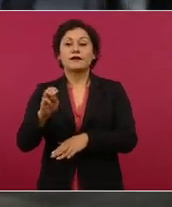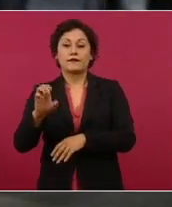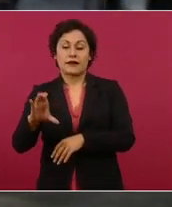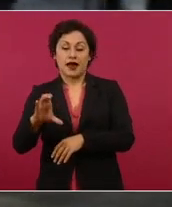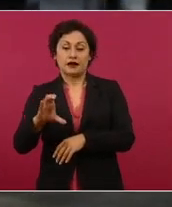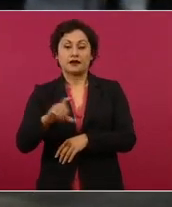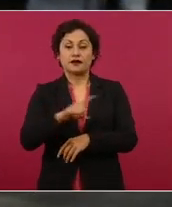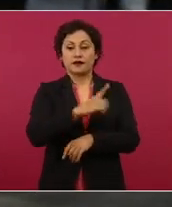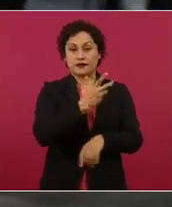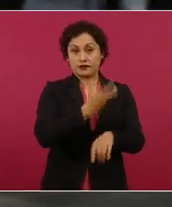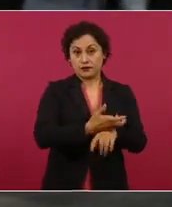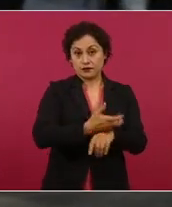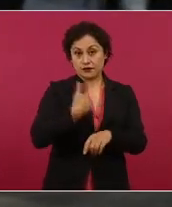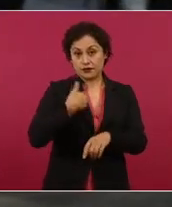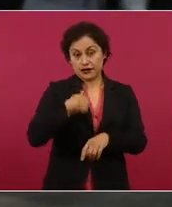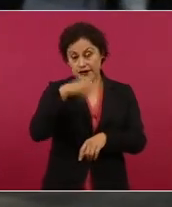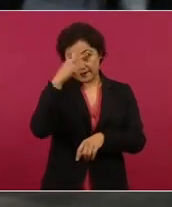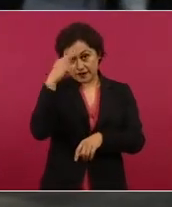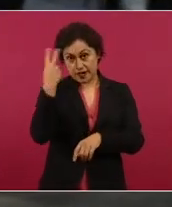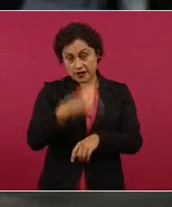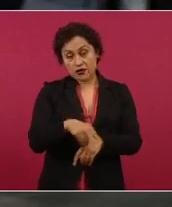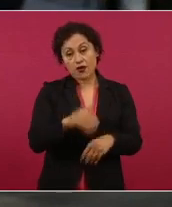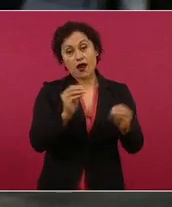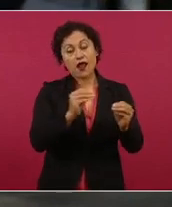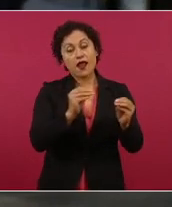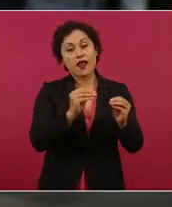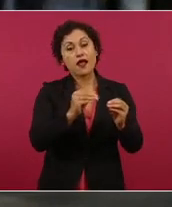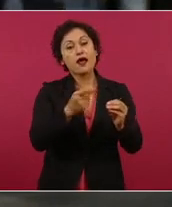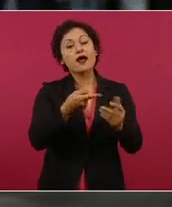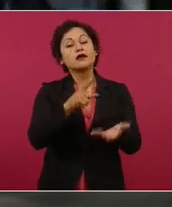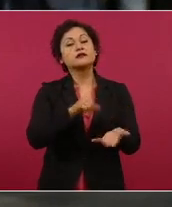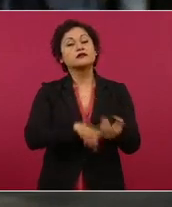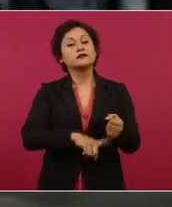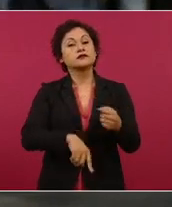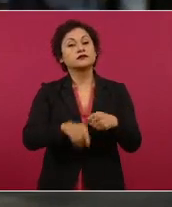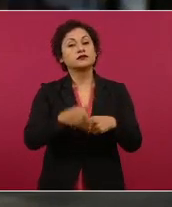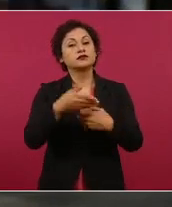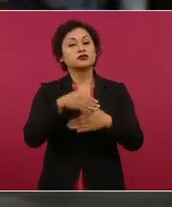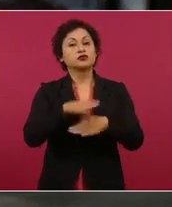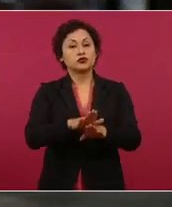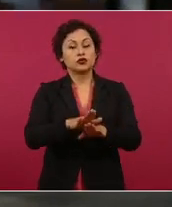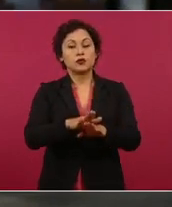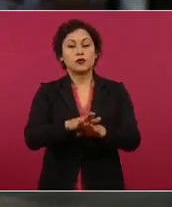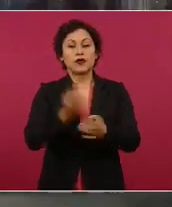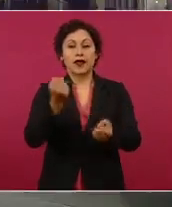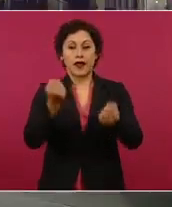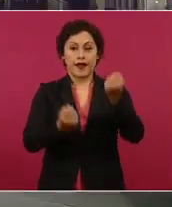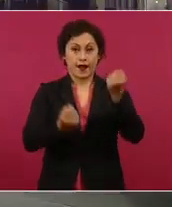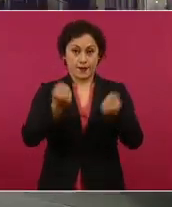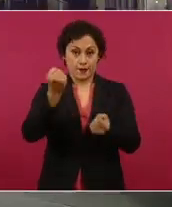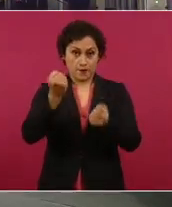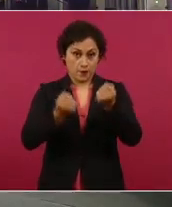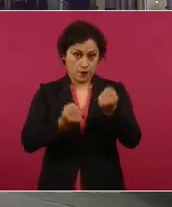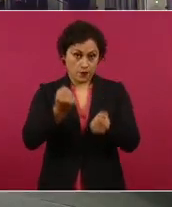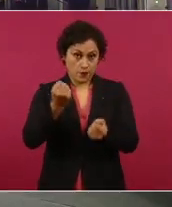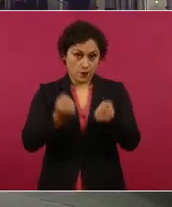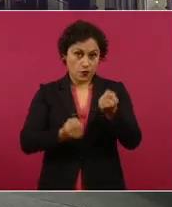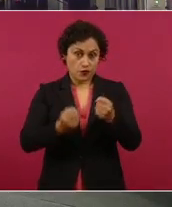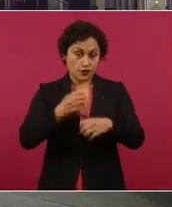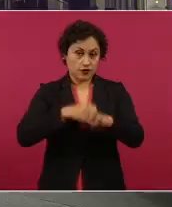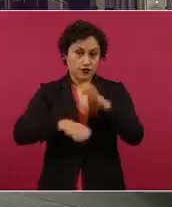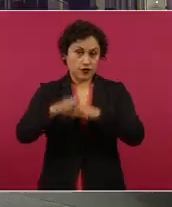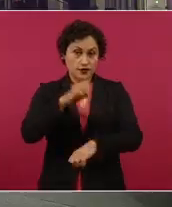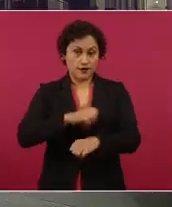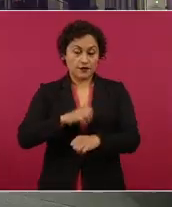Unidos en la controversia sobre pues partes originarias del sector automotriz. La